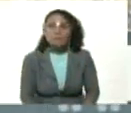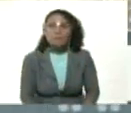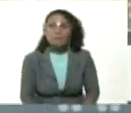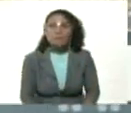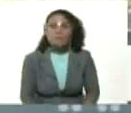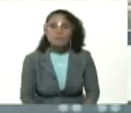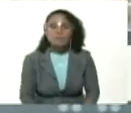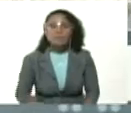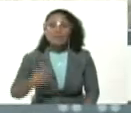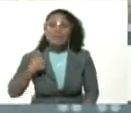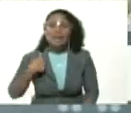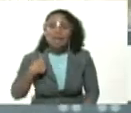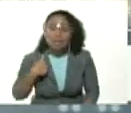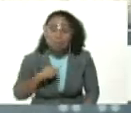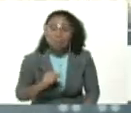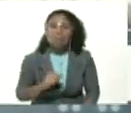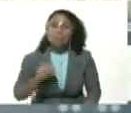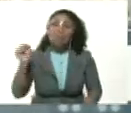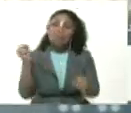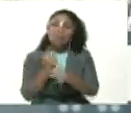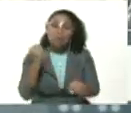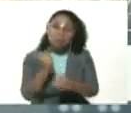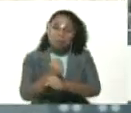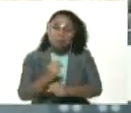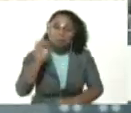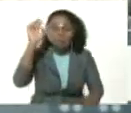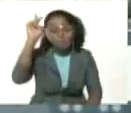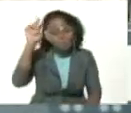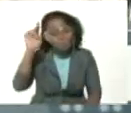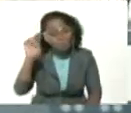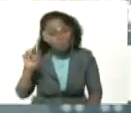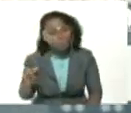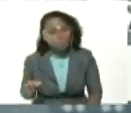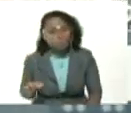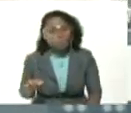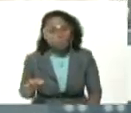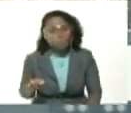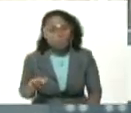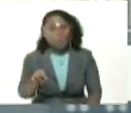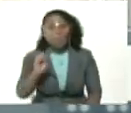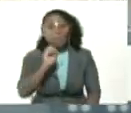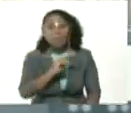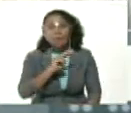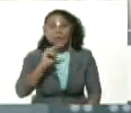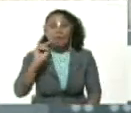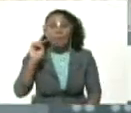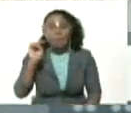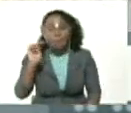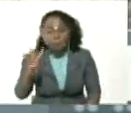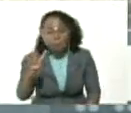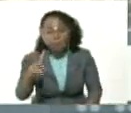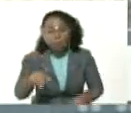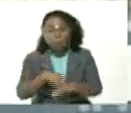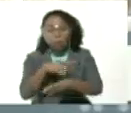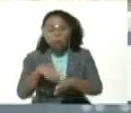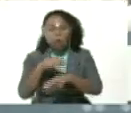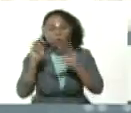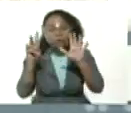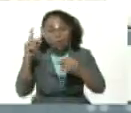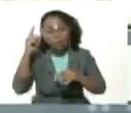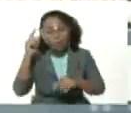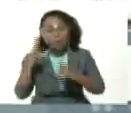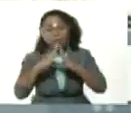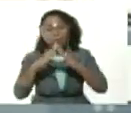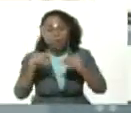Tenemos que trabajar todos los días, las 24 horas de los 7 días de toda